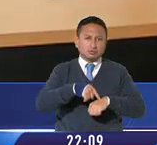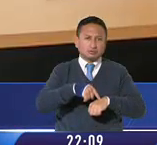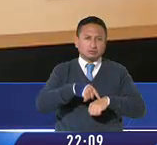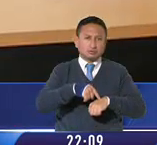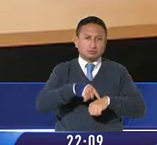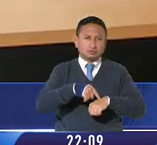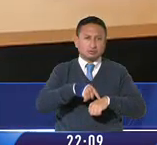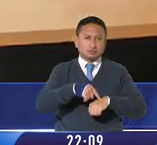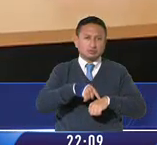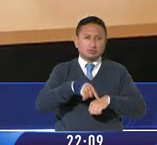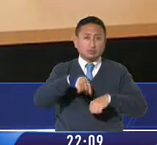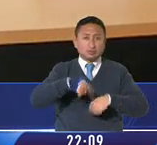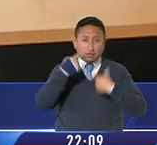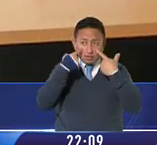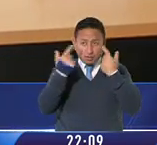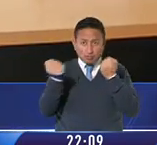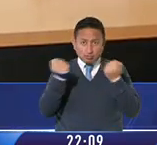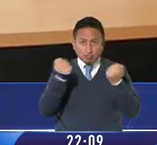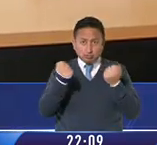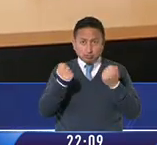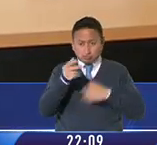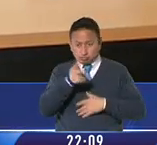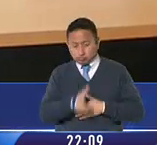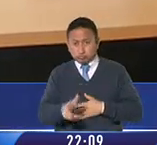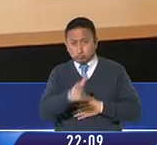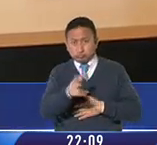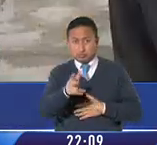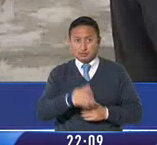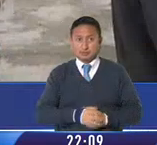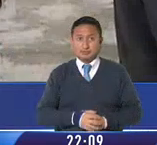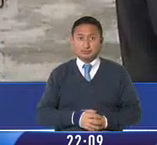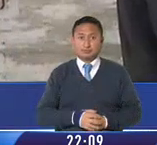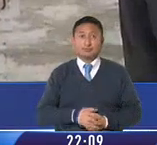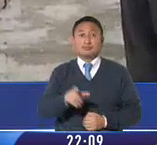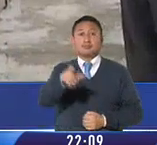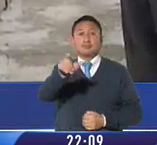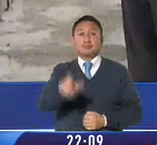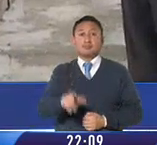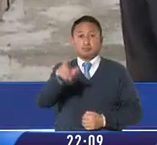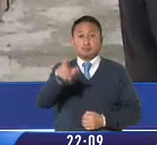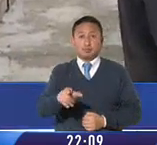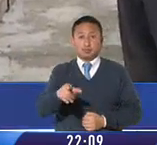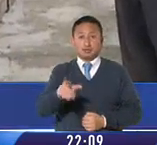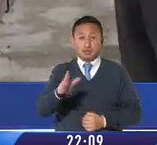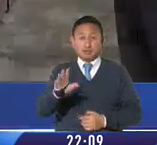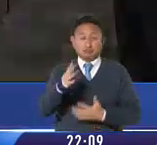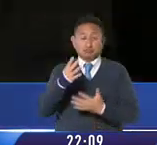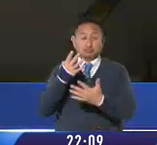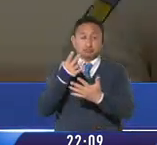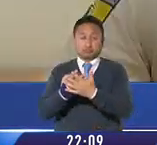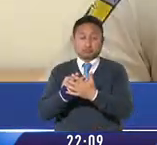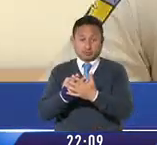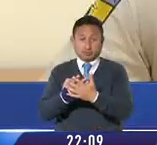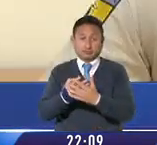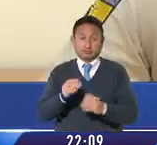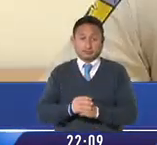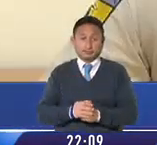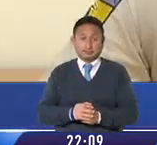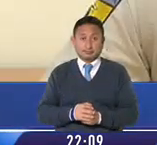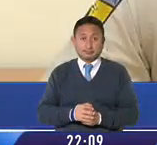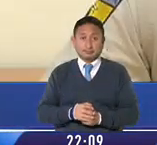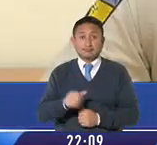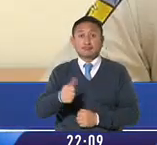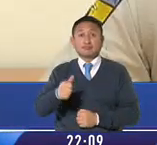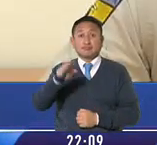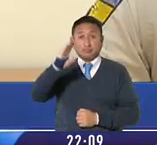este protocolo, ¿no es cierto?, con los ciudadanos que se encuentran atendidos o detenidos. Hay casos en donde el policía